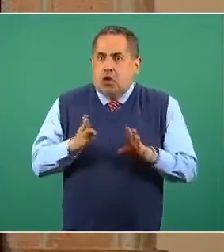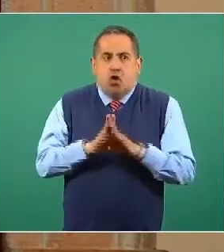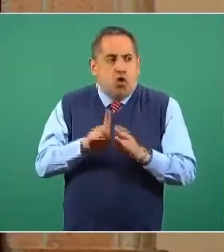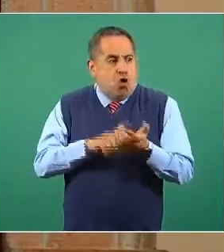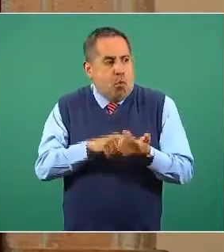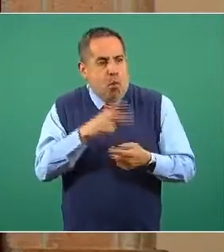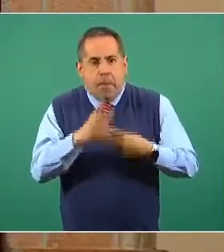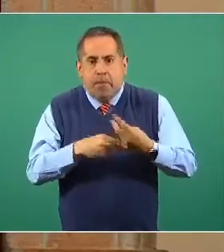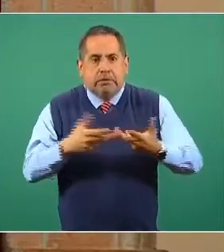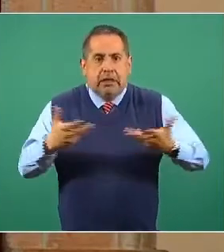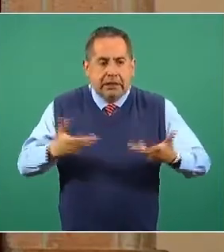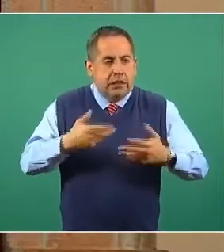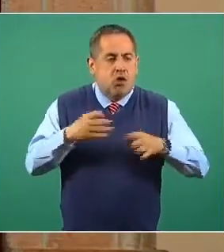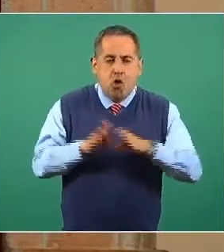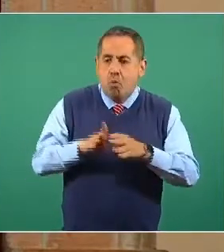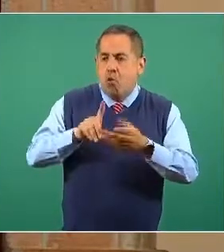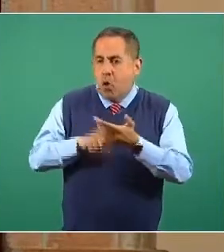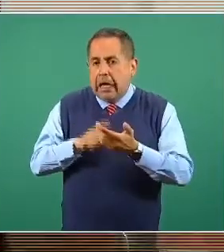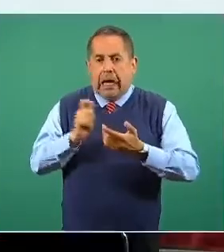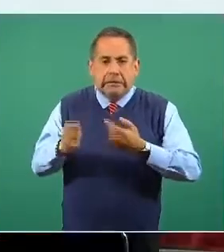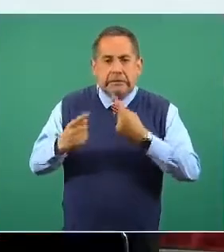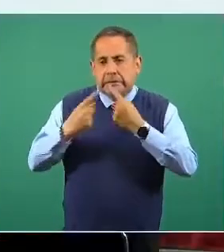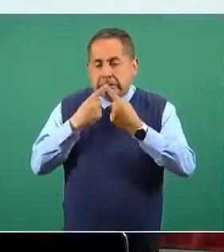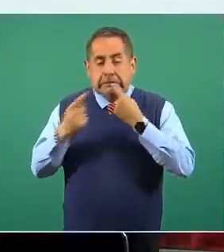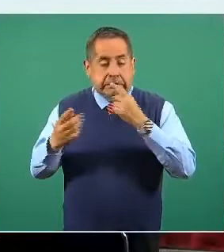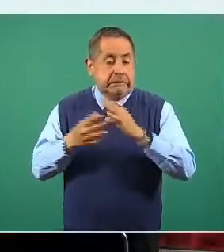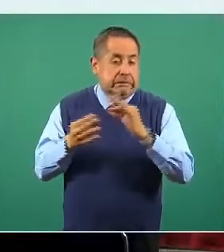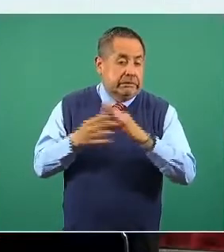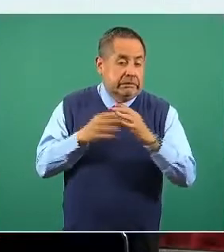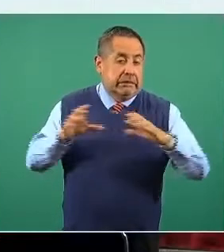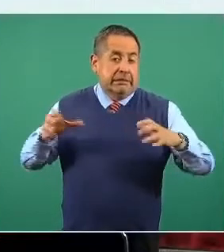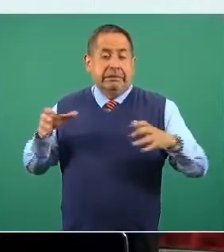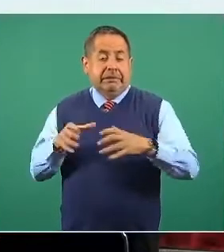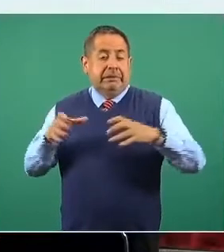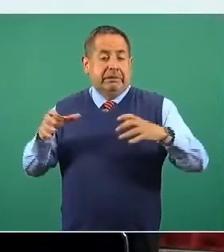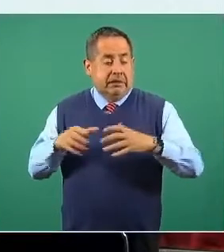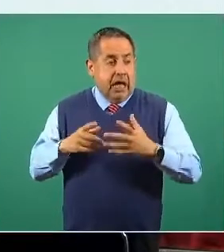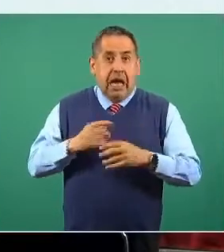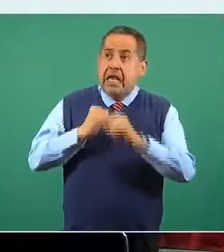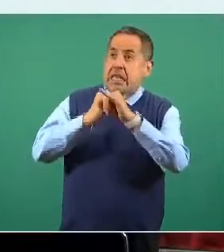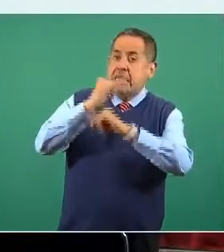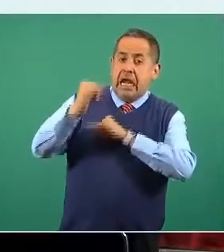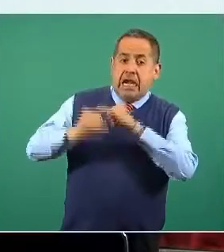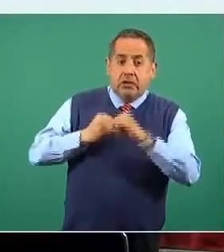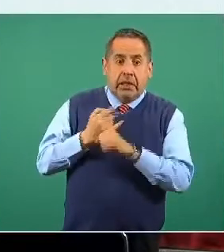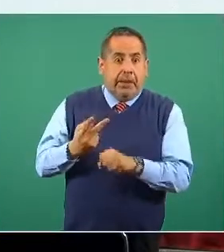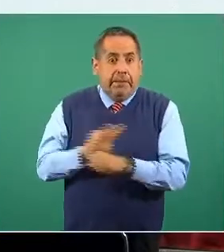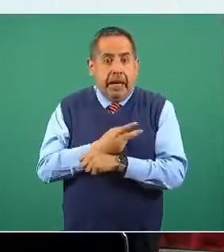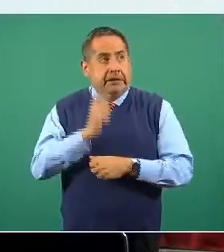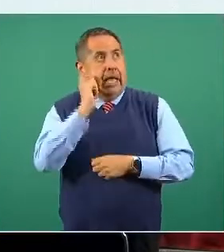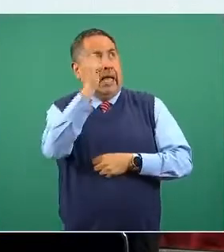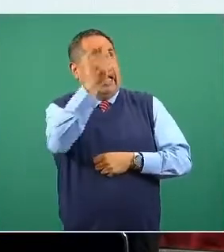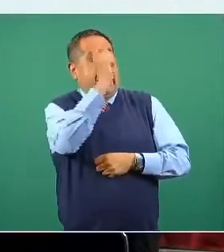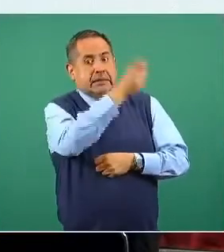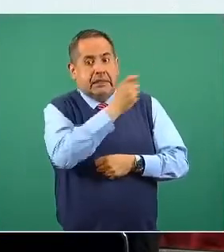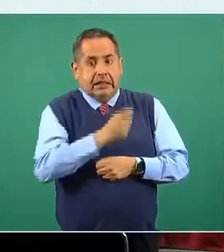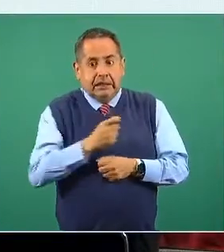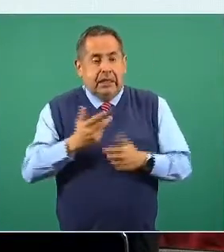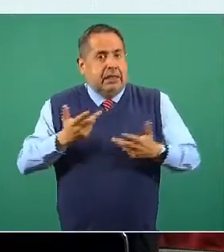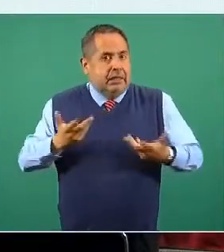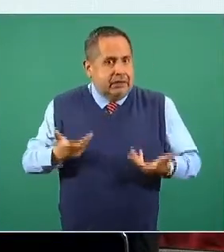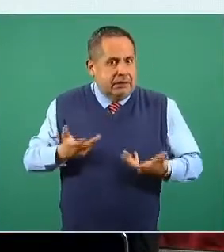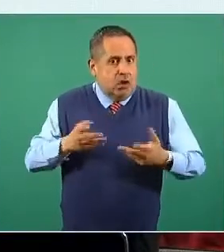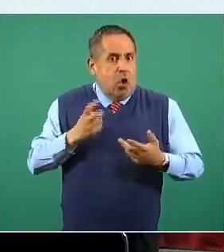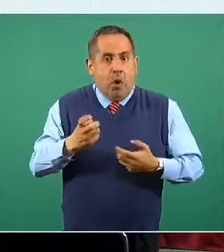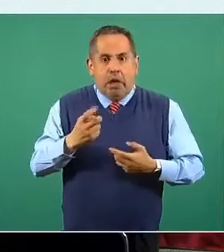lo que estaba ocurriendo y cuáles eran los potenciales riesgos internacionales que este nuevo virus podría en su